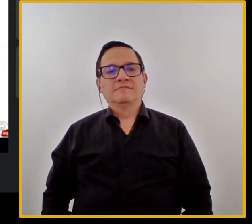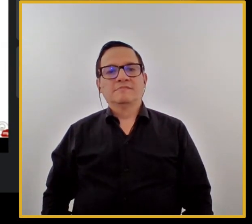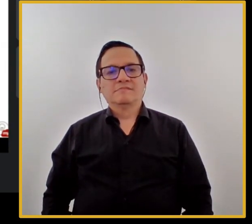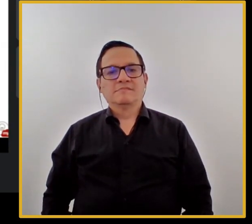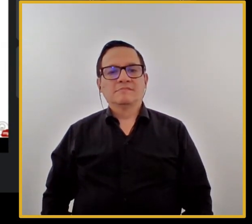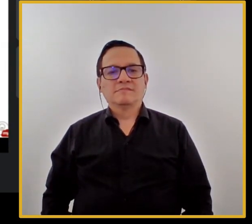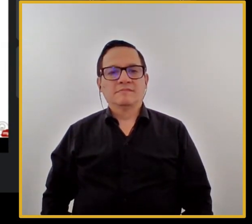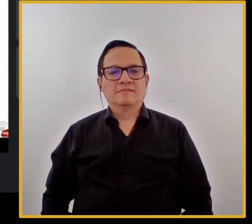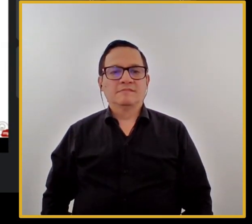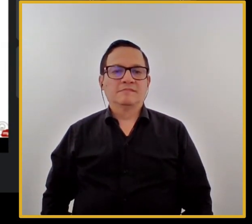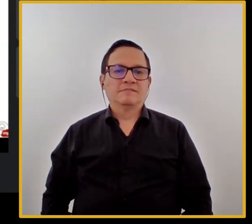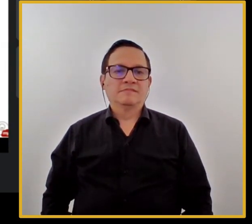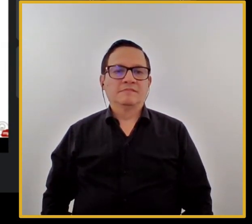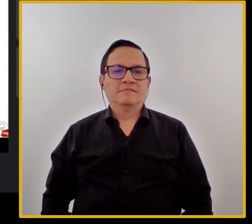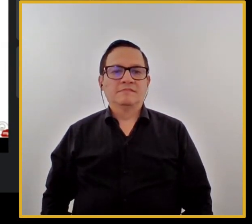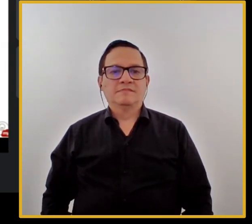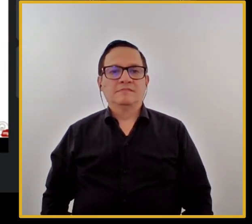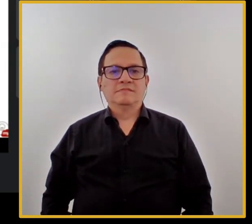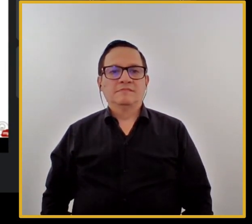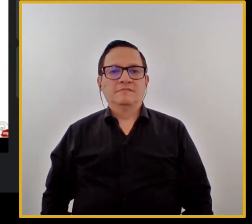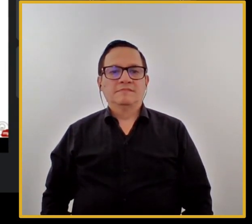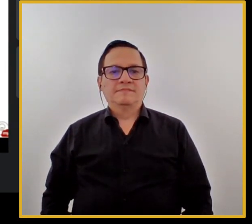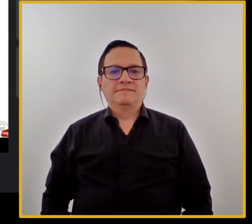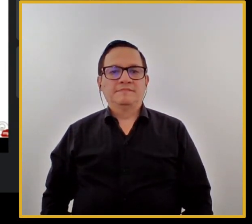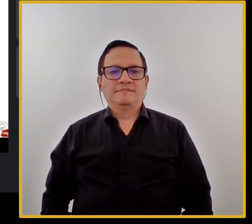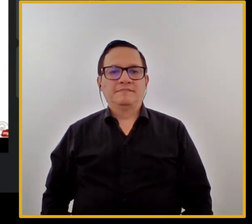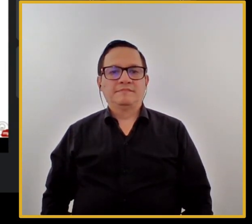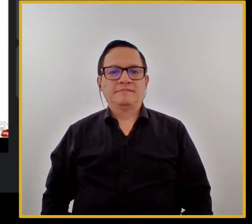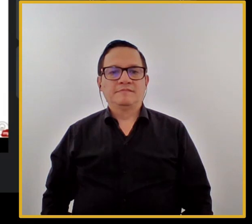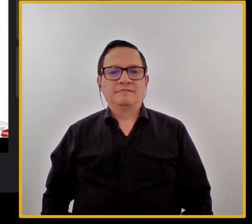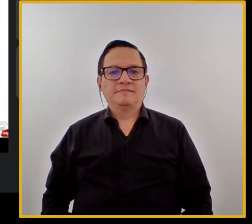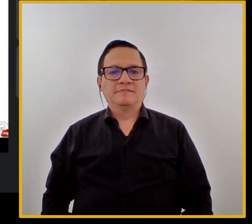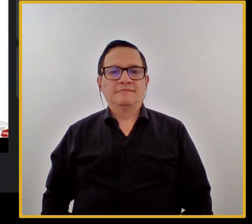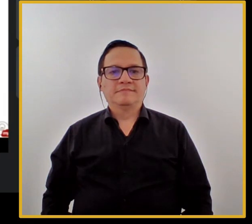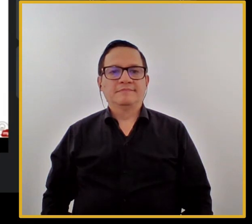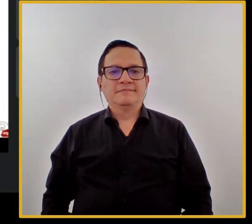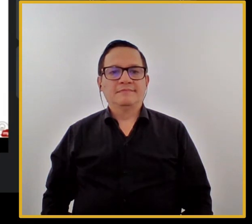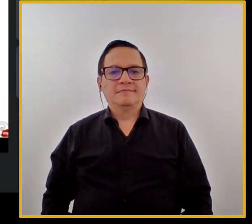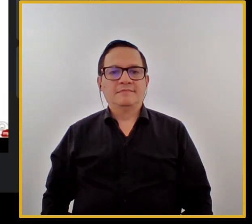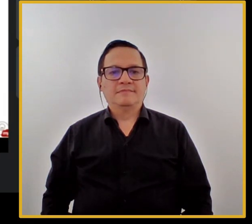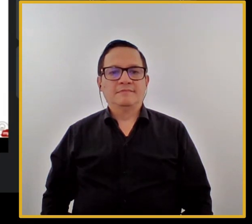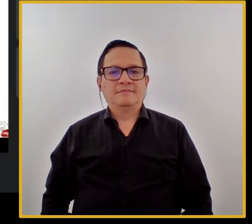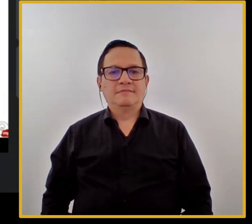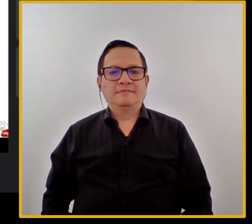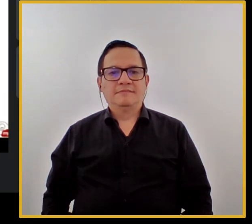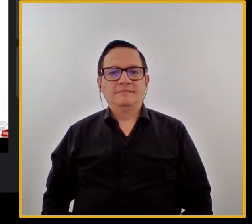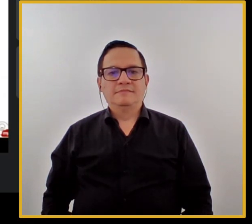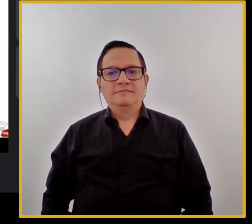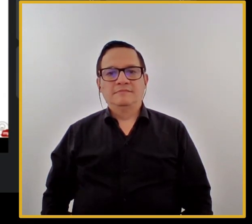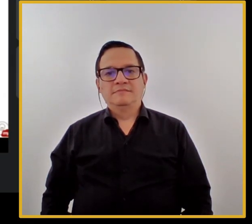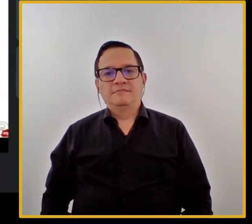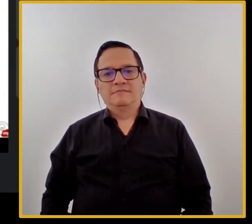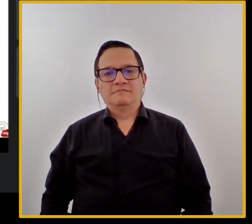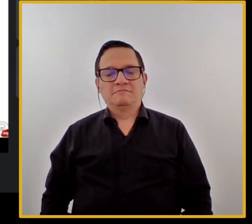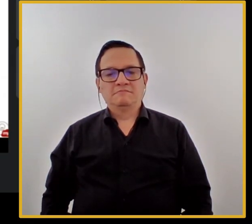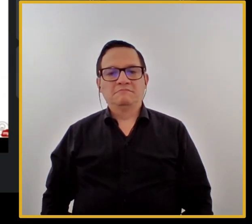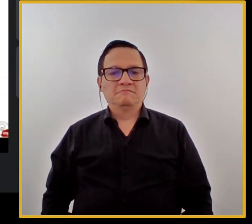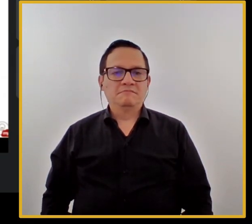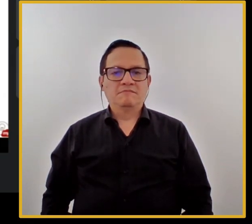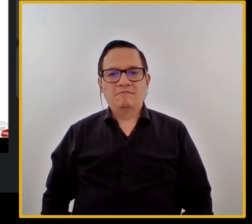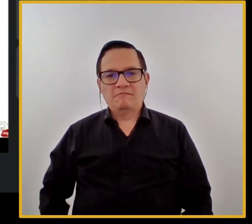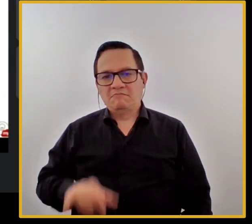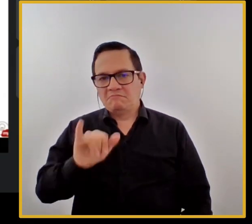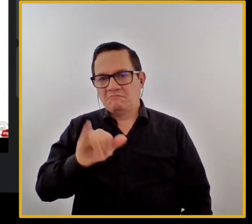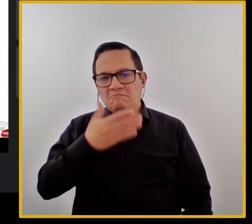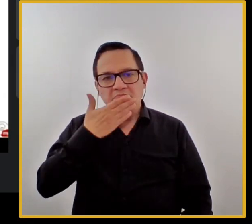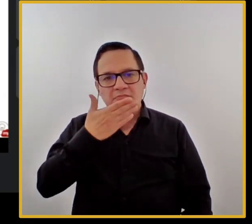A este lado pues tenemos, ahí no podemos hacer, podemos dejar y queda igual,